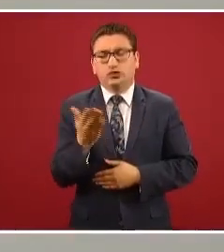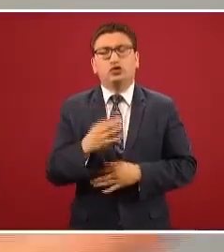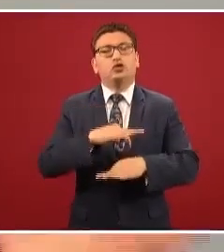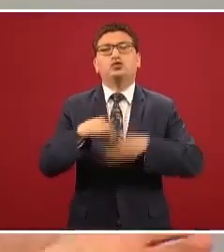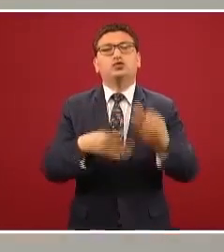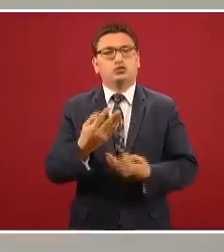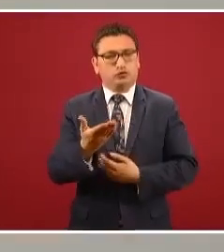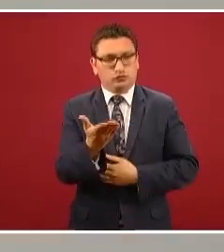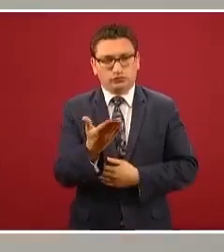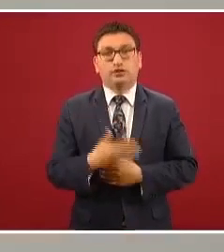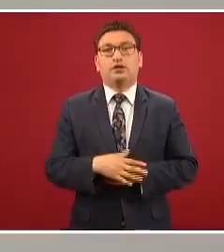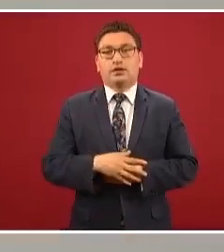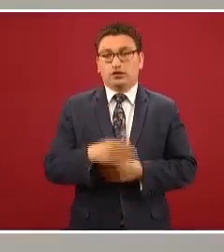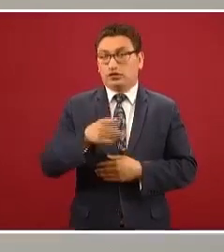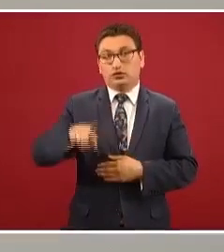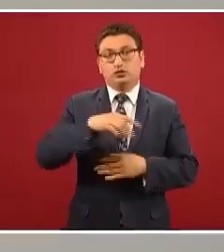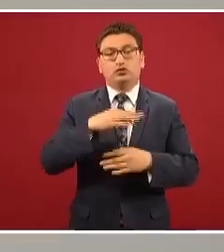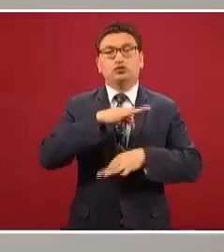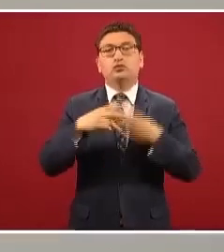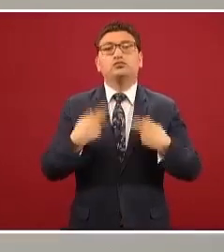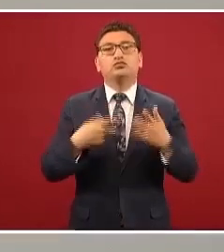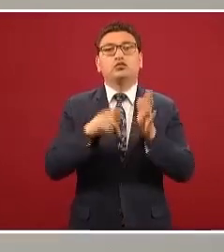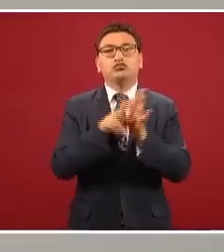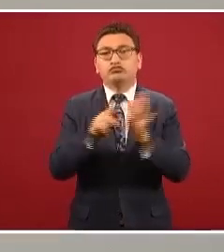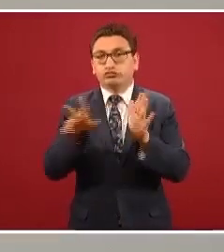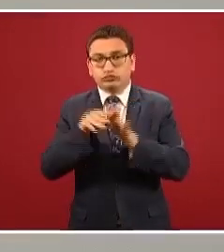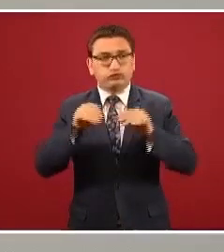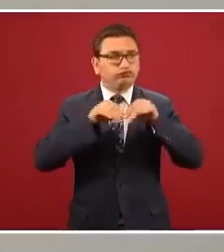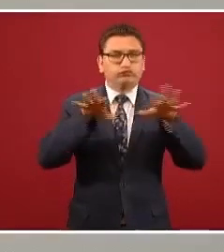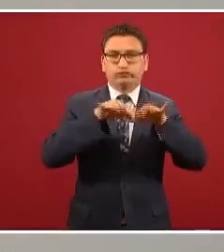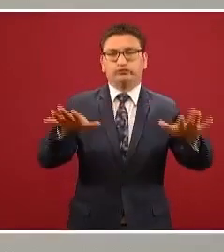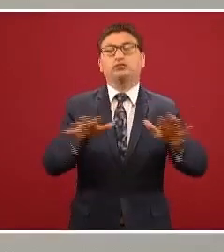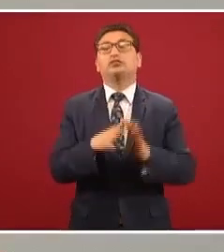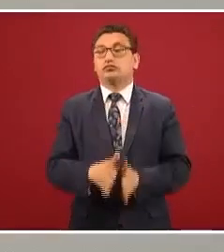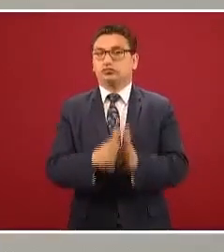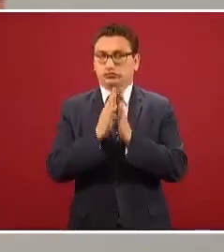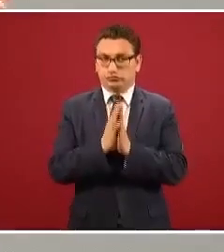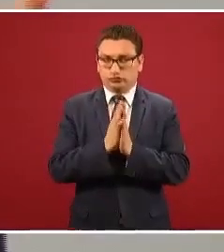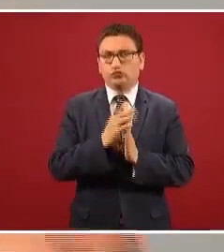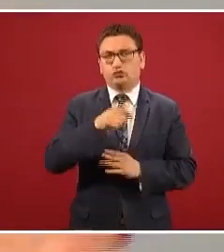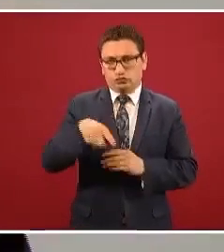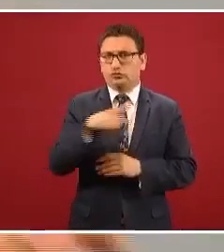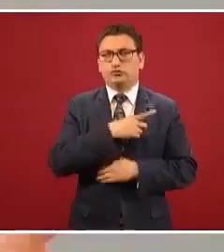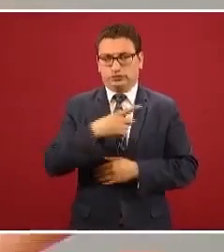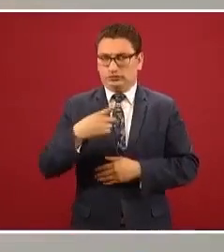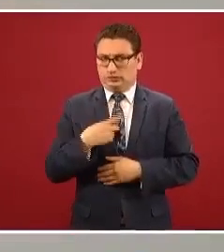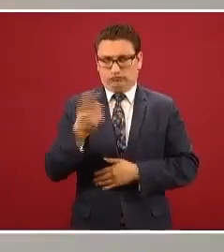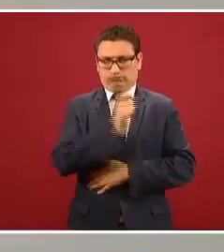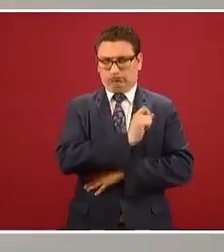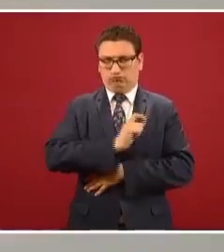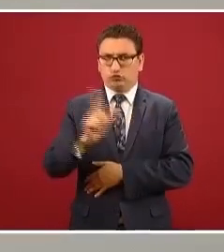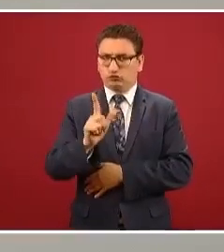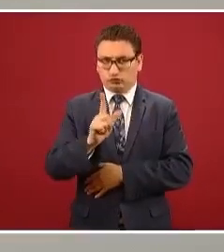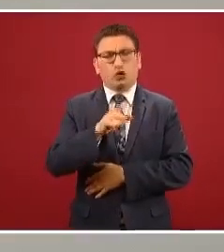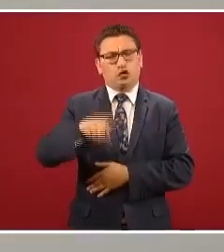ustedes, las personas comunicadoras profesionales y sus medios, que mantengan esa actitud profesional que